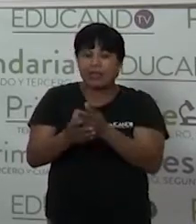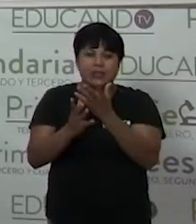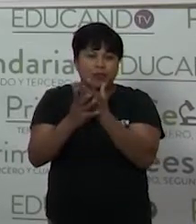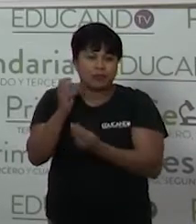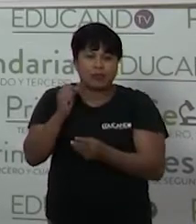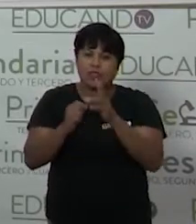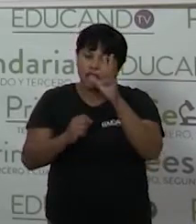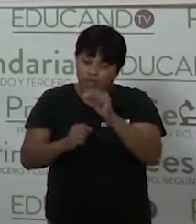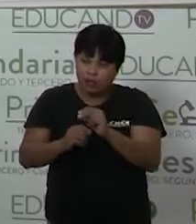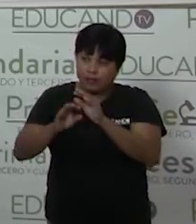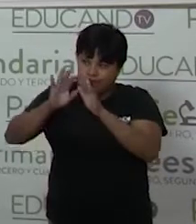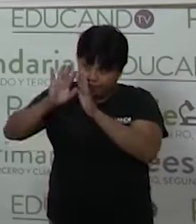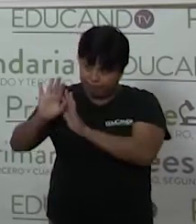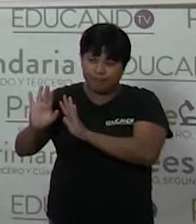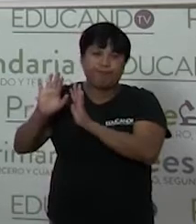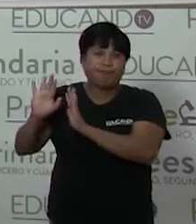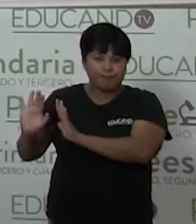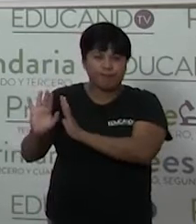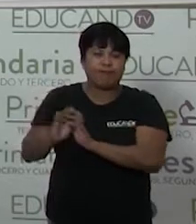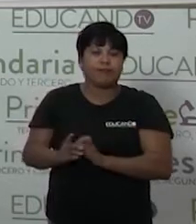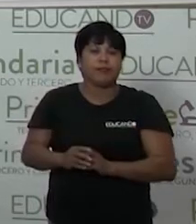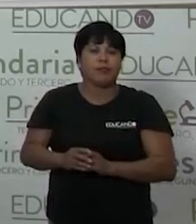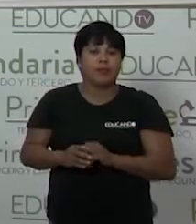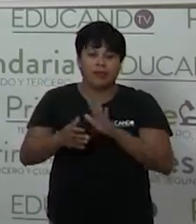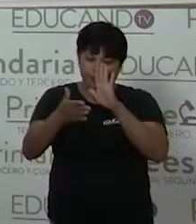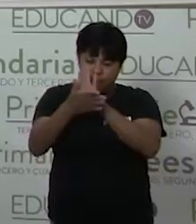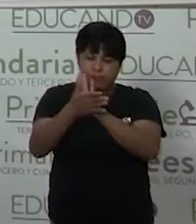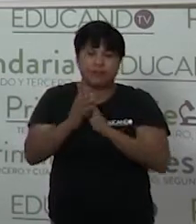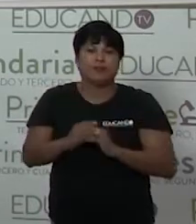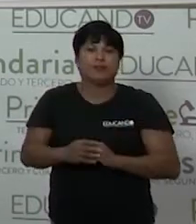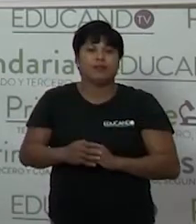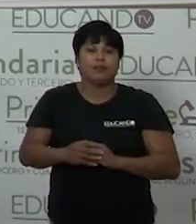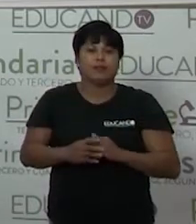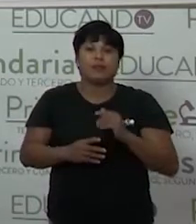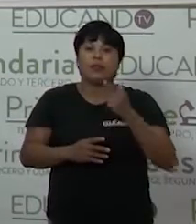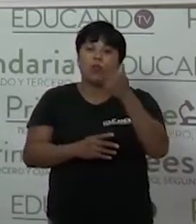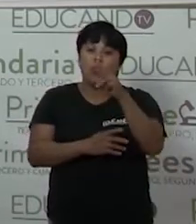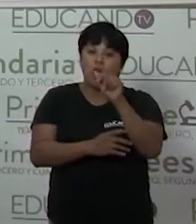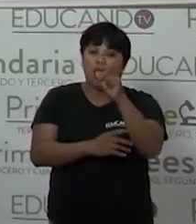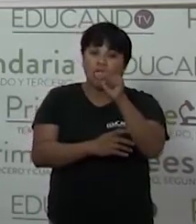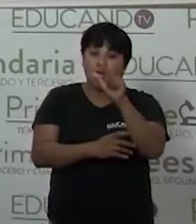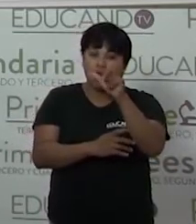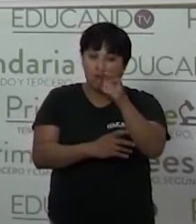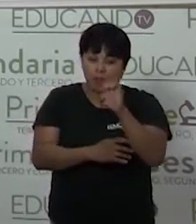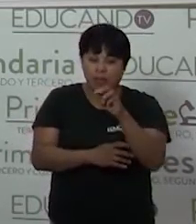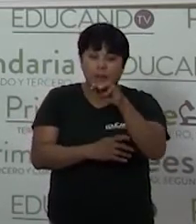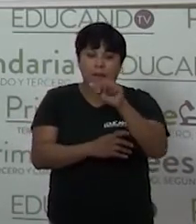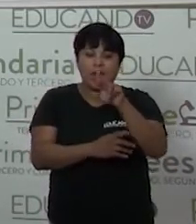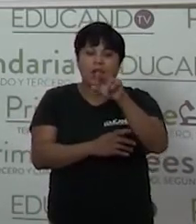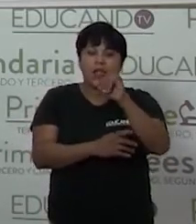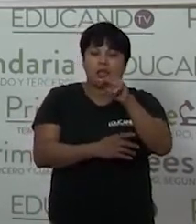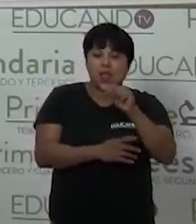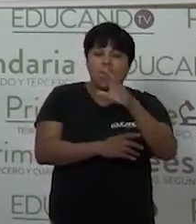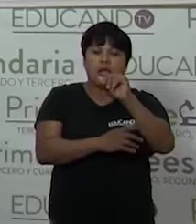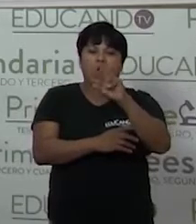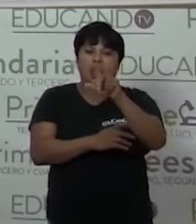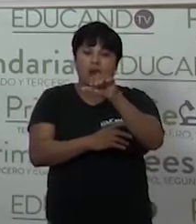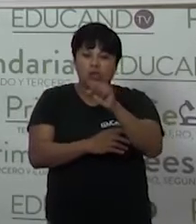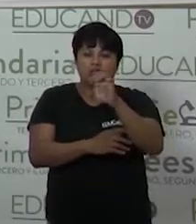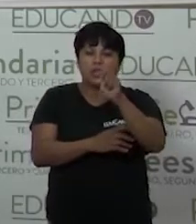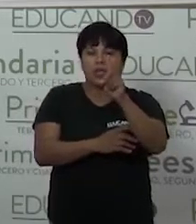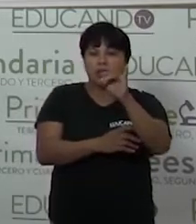lupita no bien pegado guadalupe marina carlos